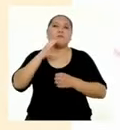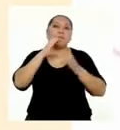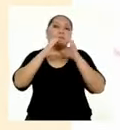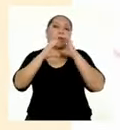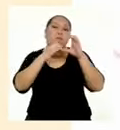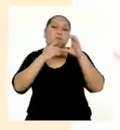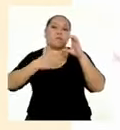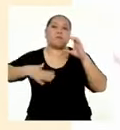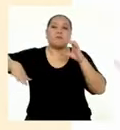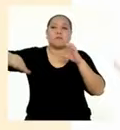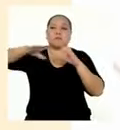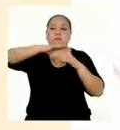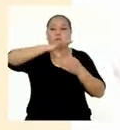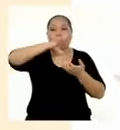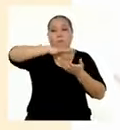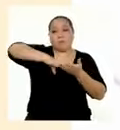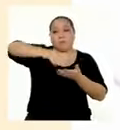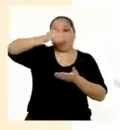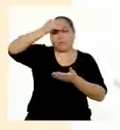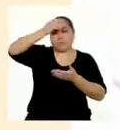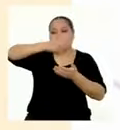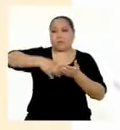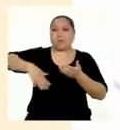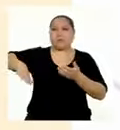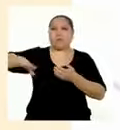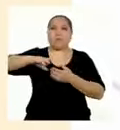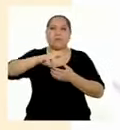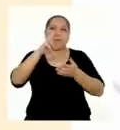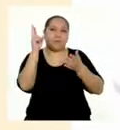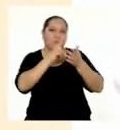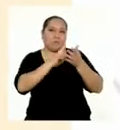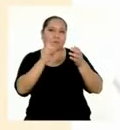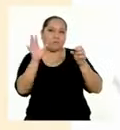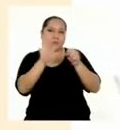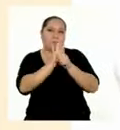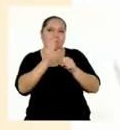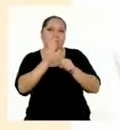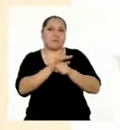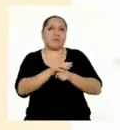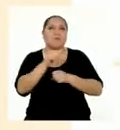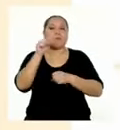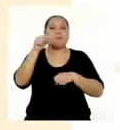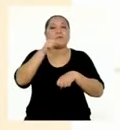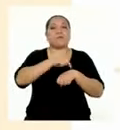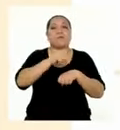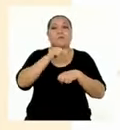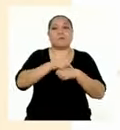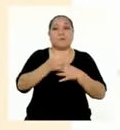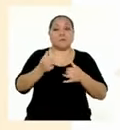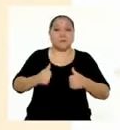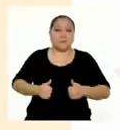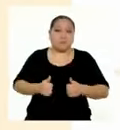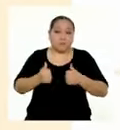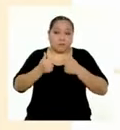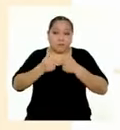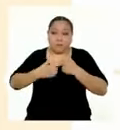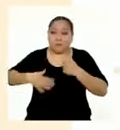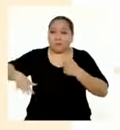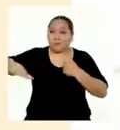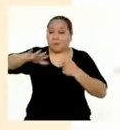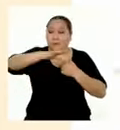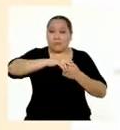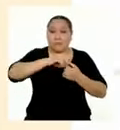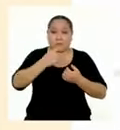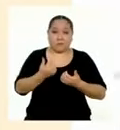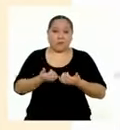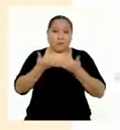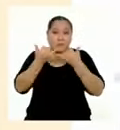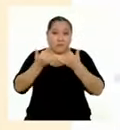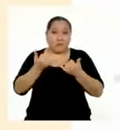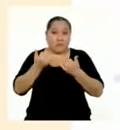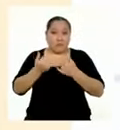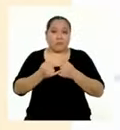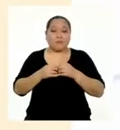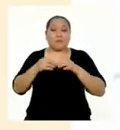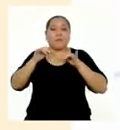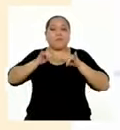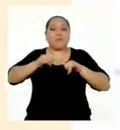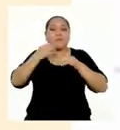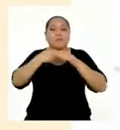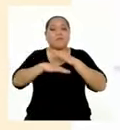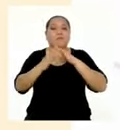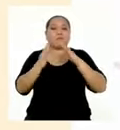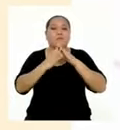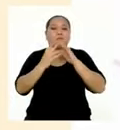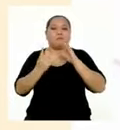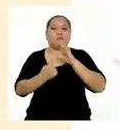conversemos, aprendamos. Pero leamos mi introducción completa. En el momento que vivimos ahora, de cuarentena y aislamiento social, es